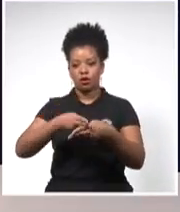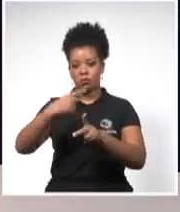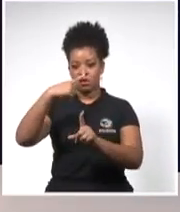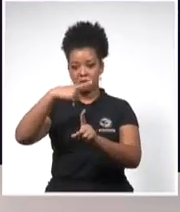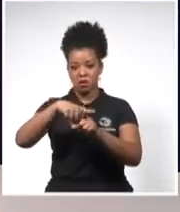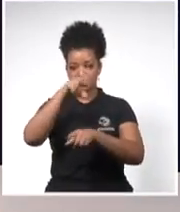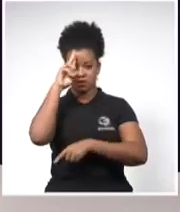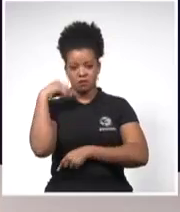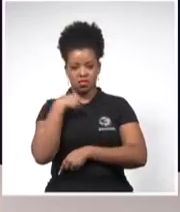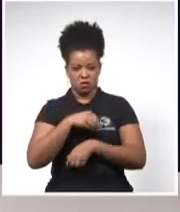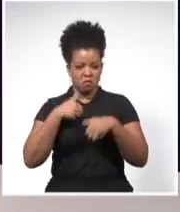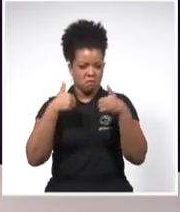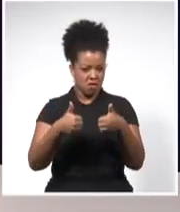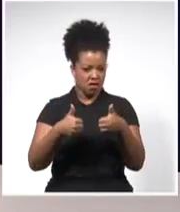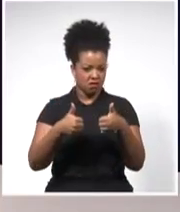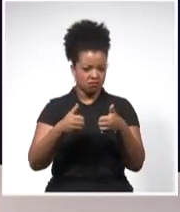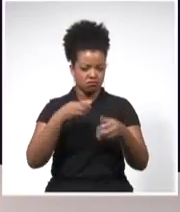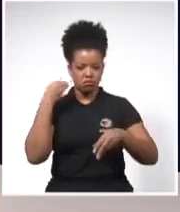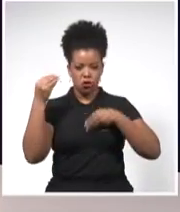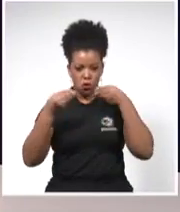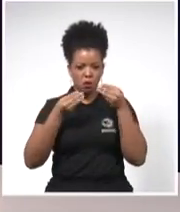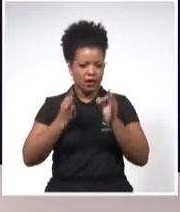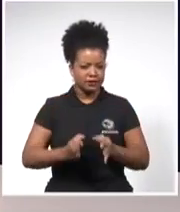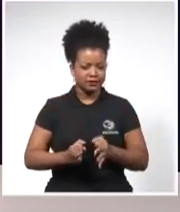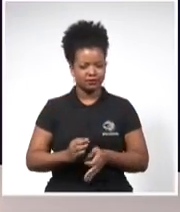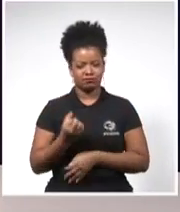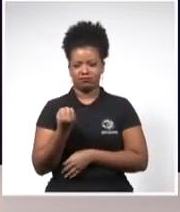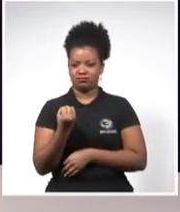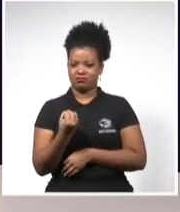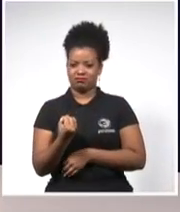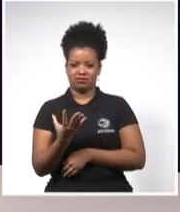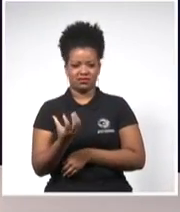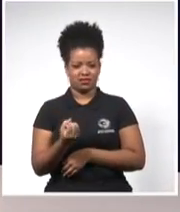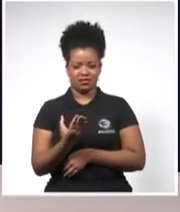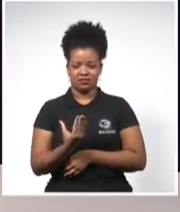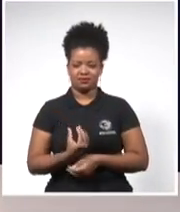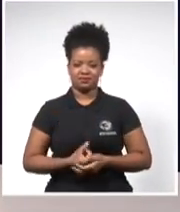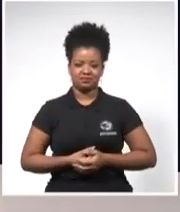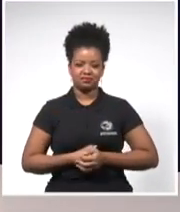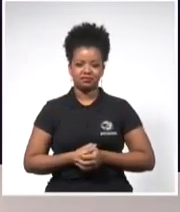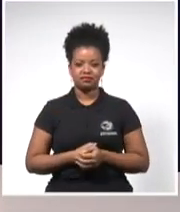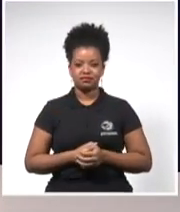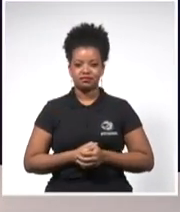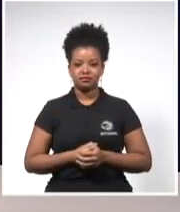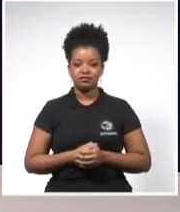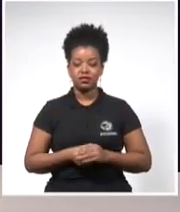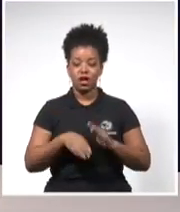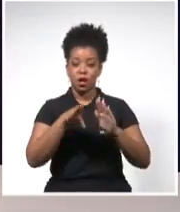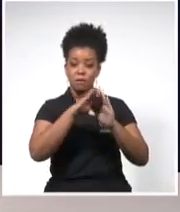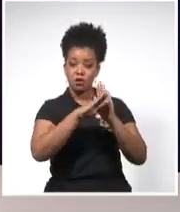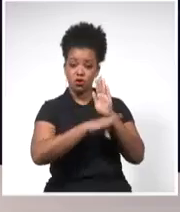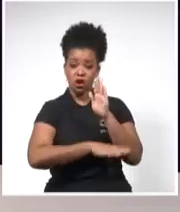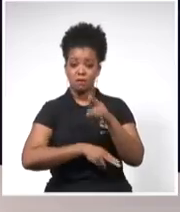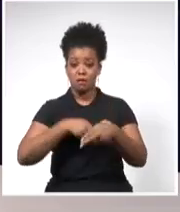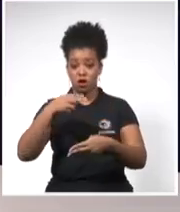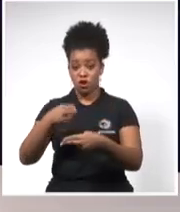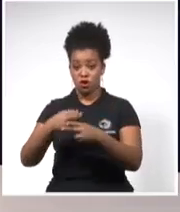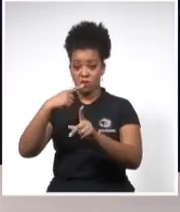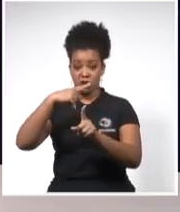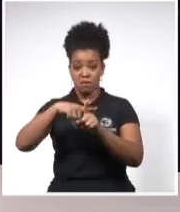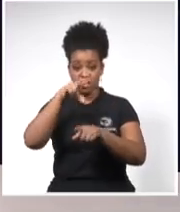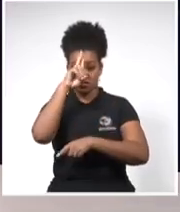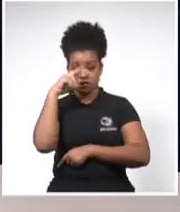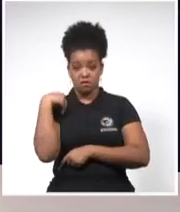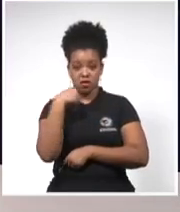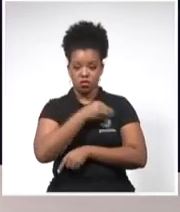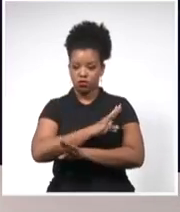son legítimas ni pertinentes para ser discutidas en la OPS. El programa Más Médicos, que ha recibido auditorías